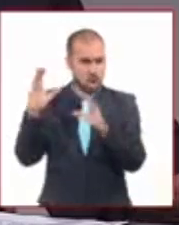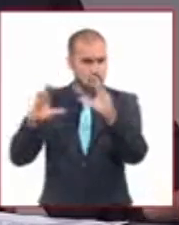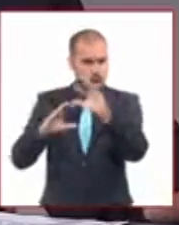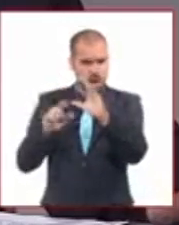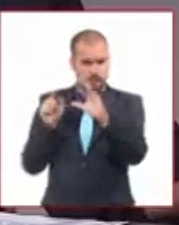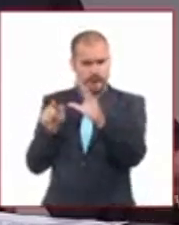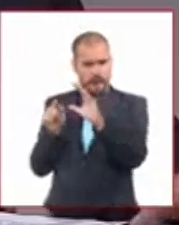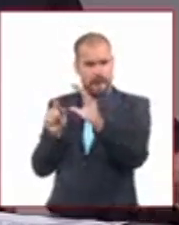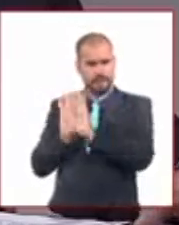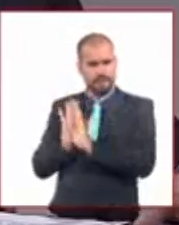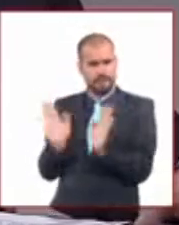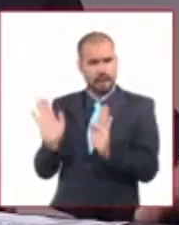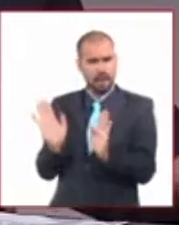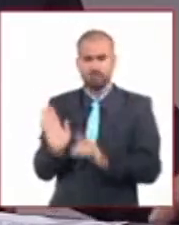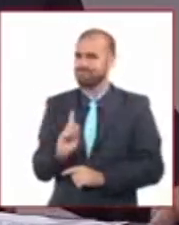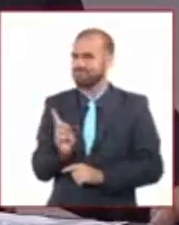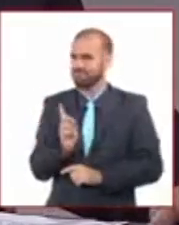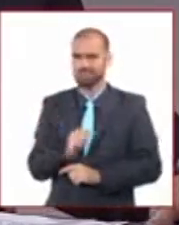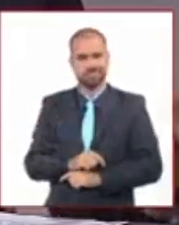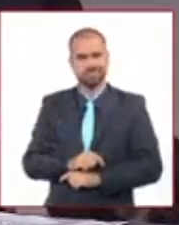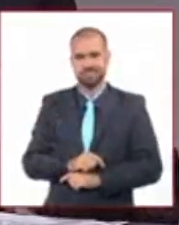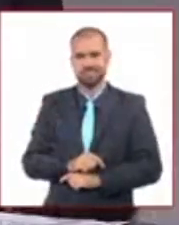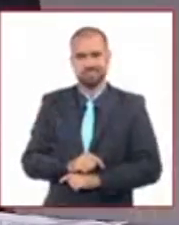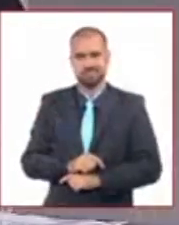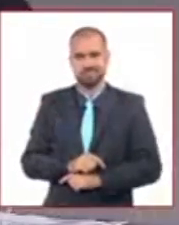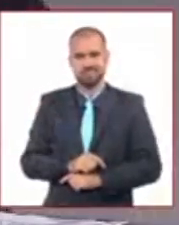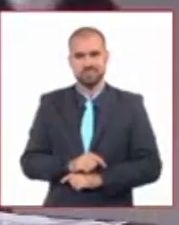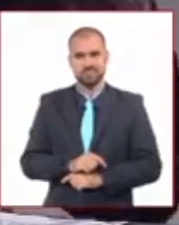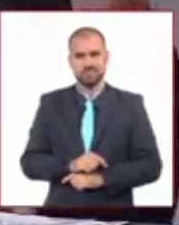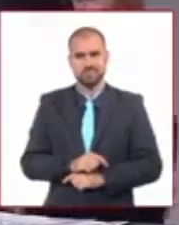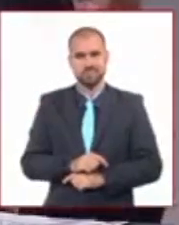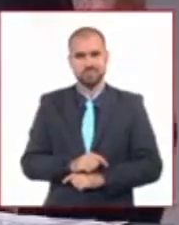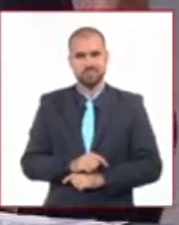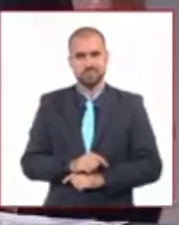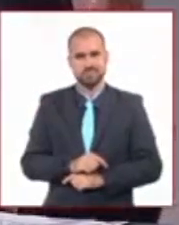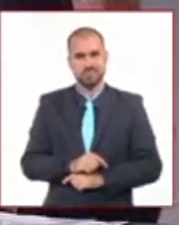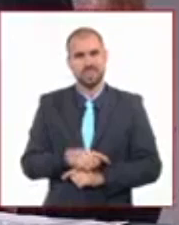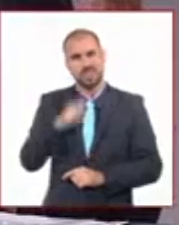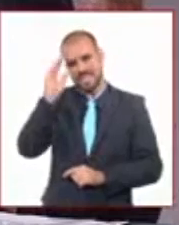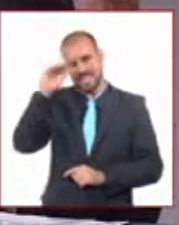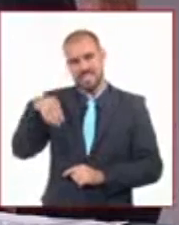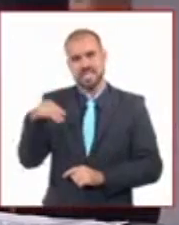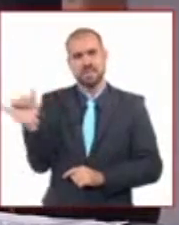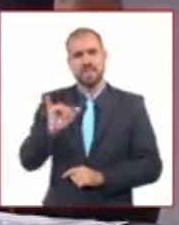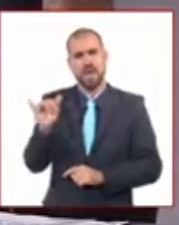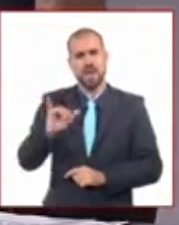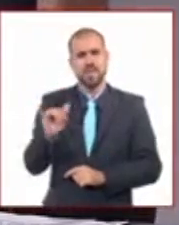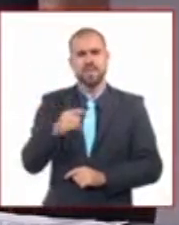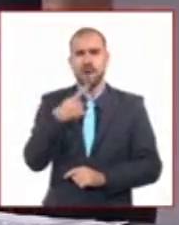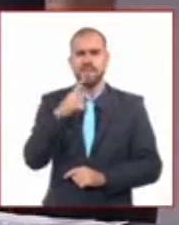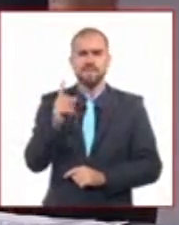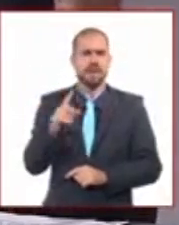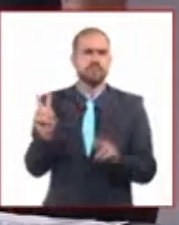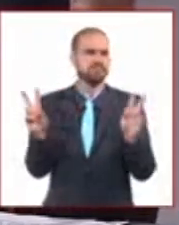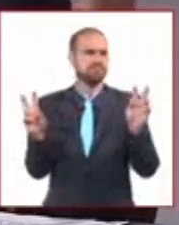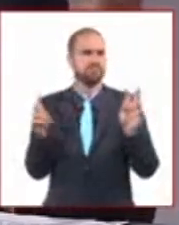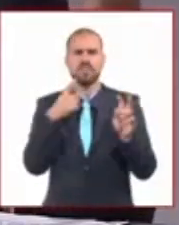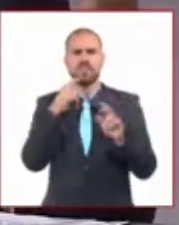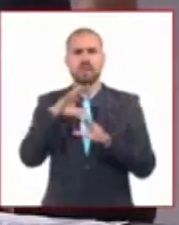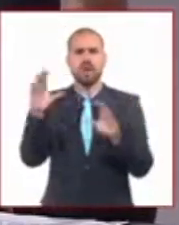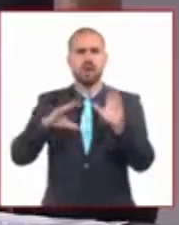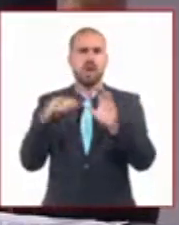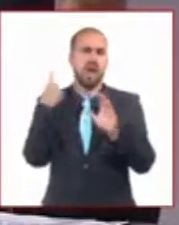de la democracia no sólo la cumbre de las américas es la cumbre de la demo por la democracia llamada cumbre por la democracia de diciembre de